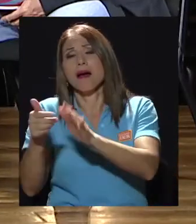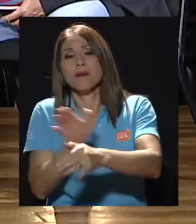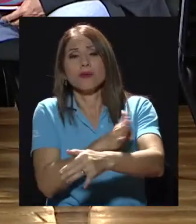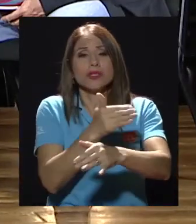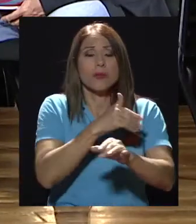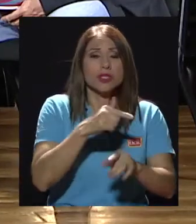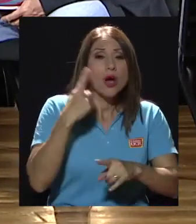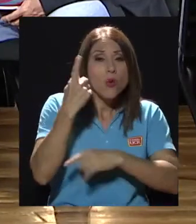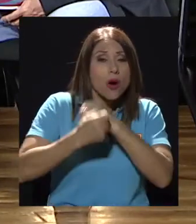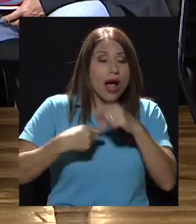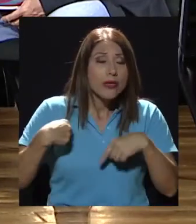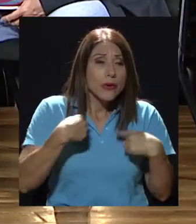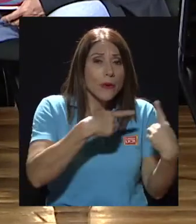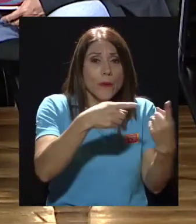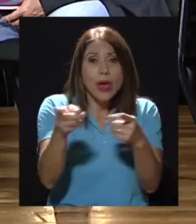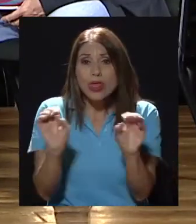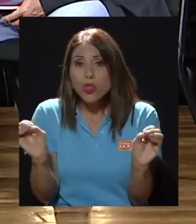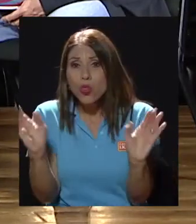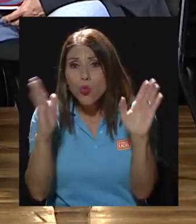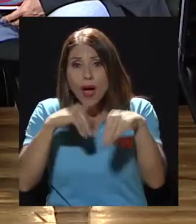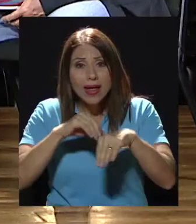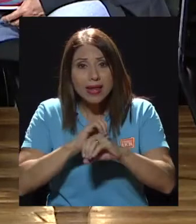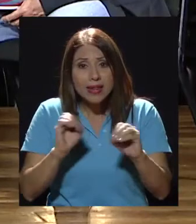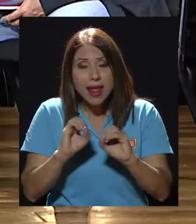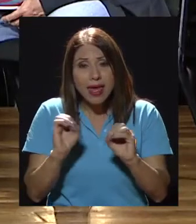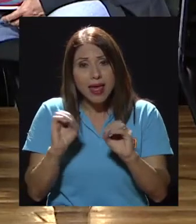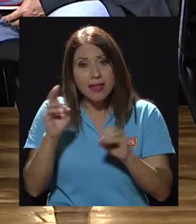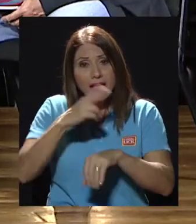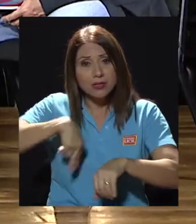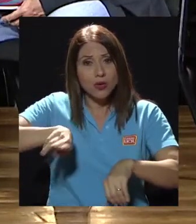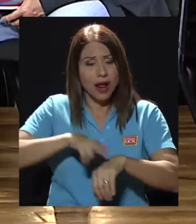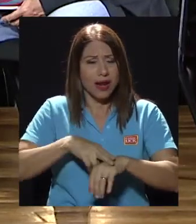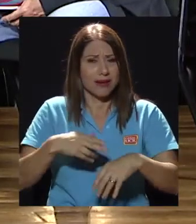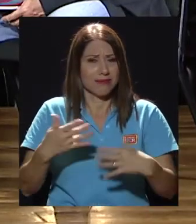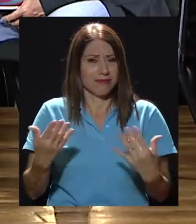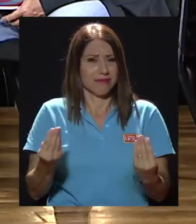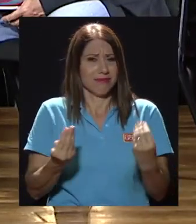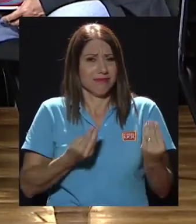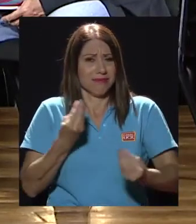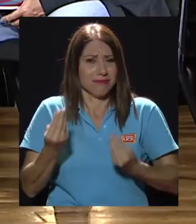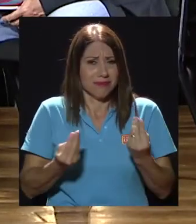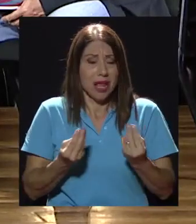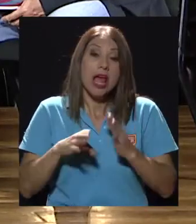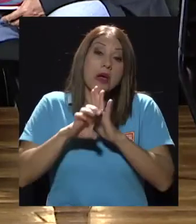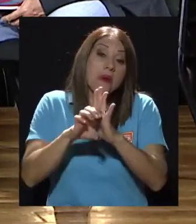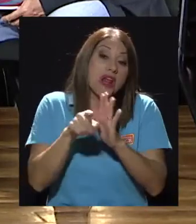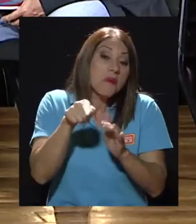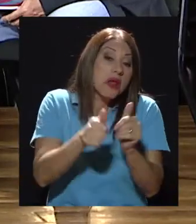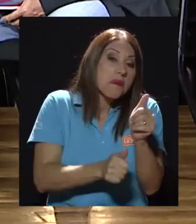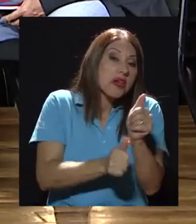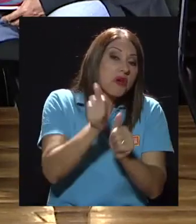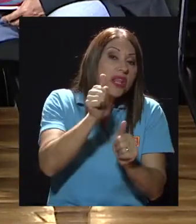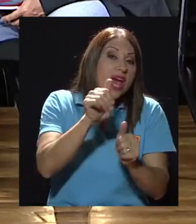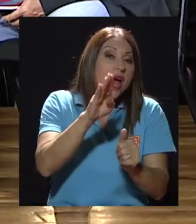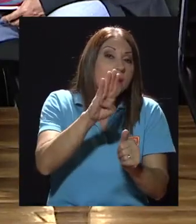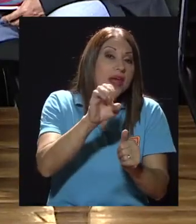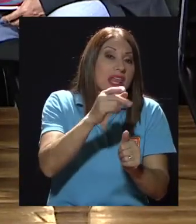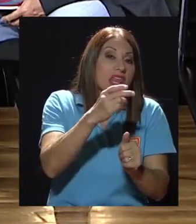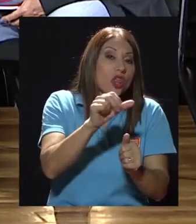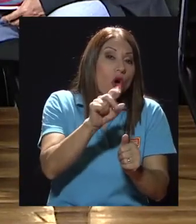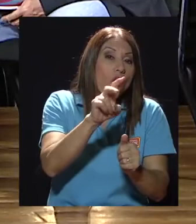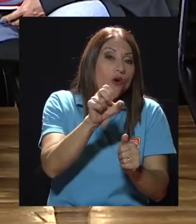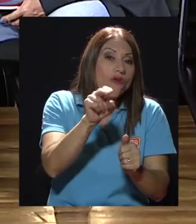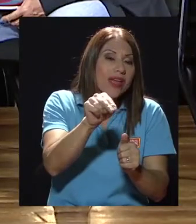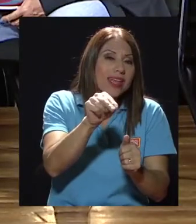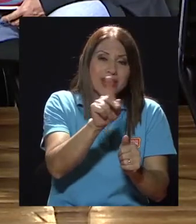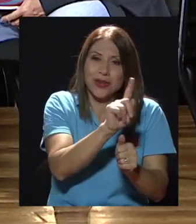terrible, y de repente combinarla, porque si el que llena es Beethoven, entonces pongamos la música nacional de primero con Beethoven para